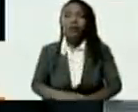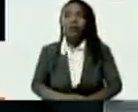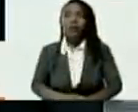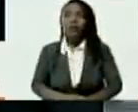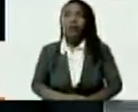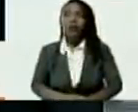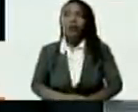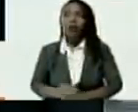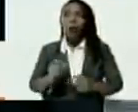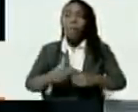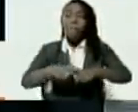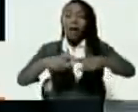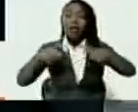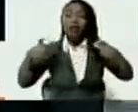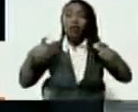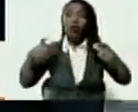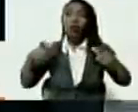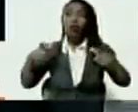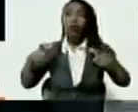con mayor